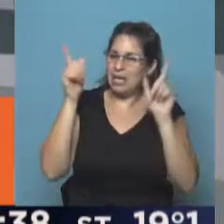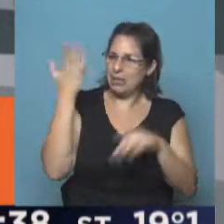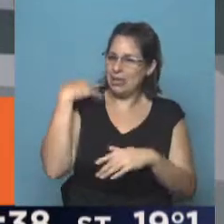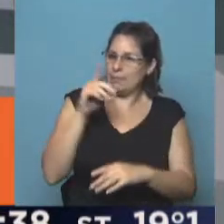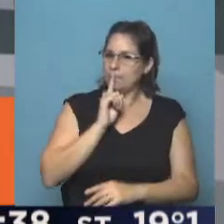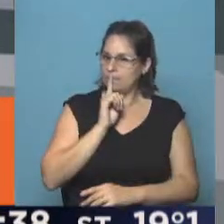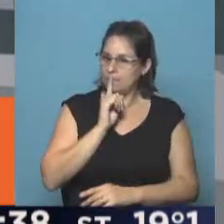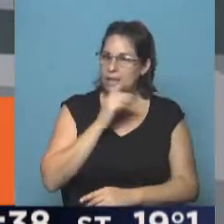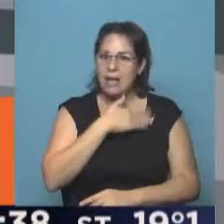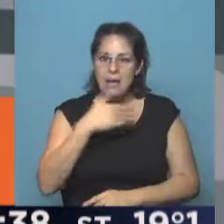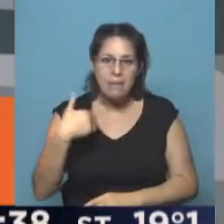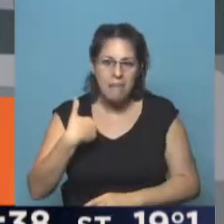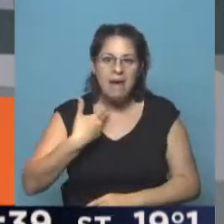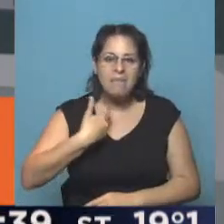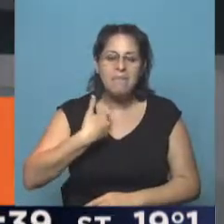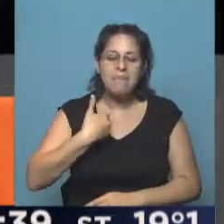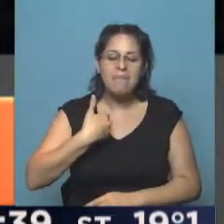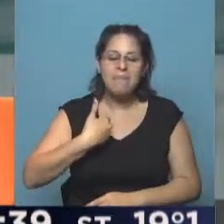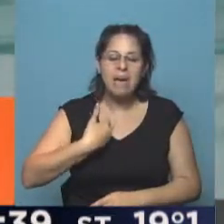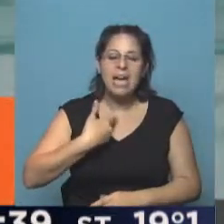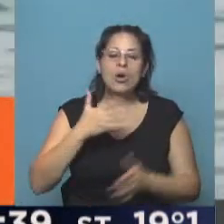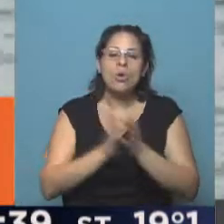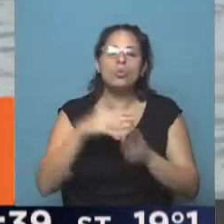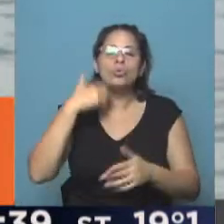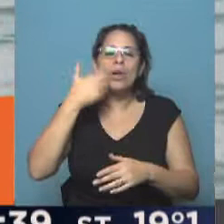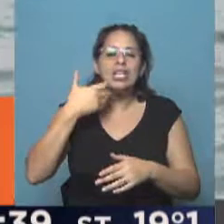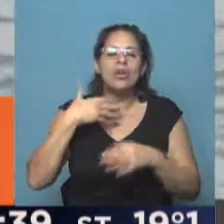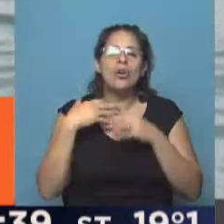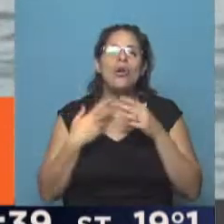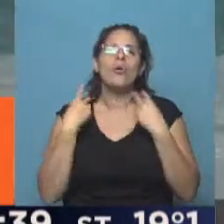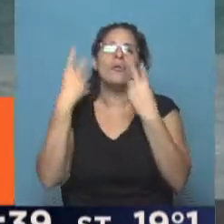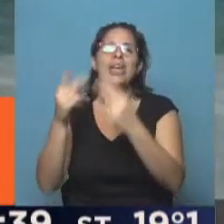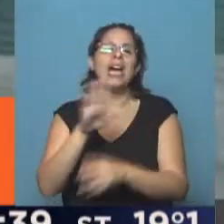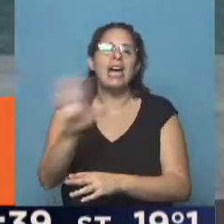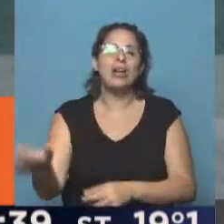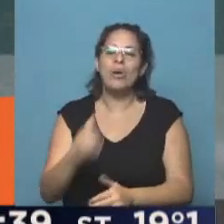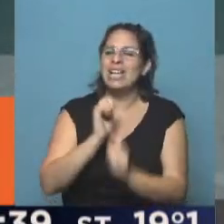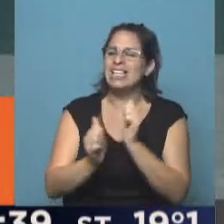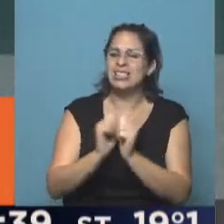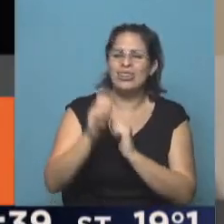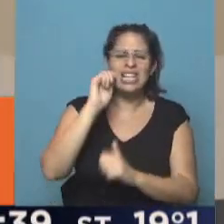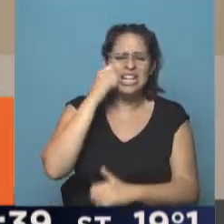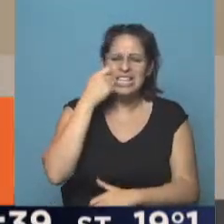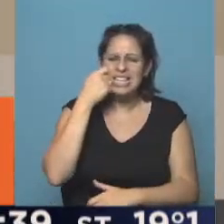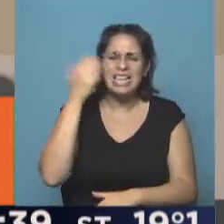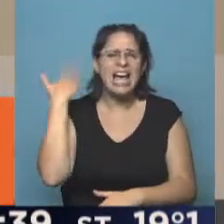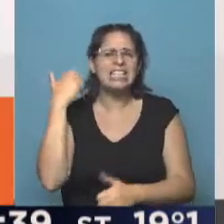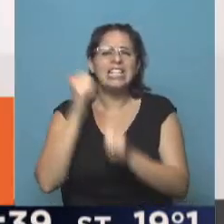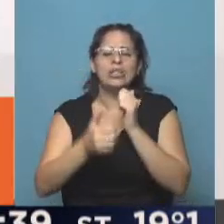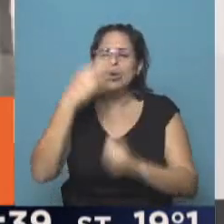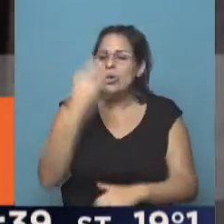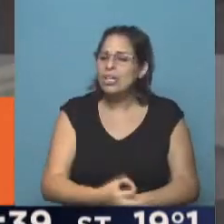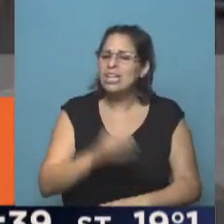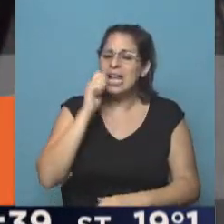fue hasta ahí a ver qué pasaba. Y esa historia es estupenda, es hermosa, era hermosa la historia original y es hermosa como está